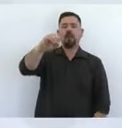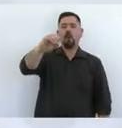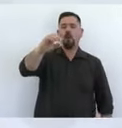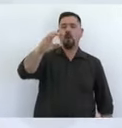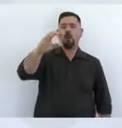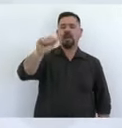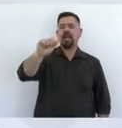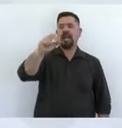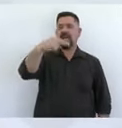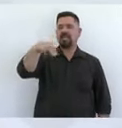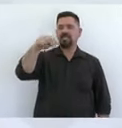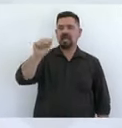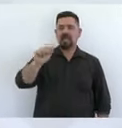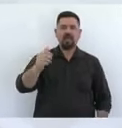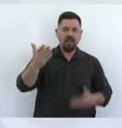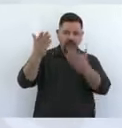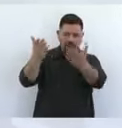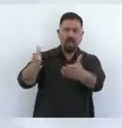alumno de él.